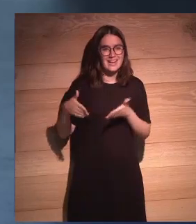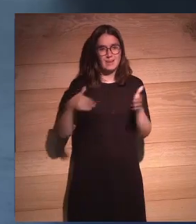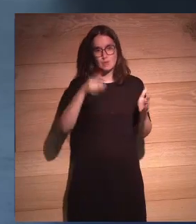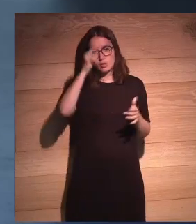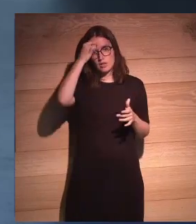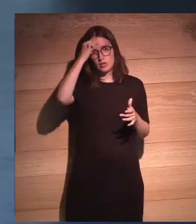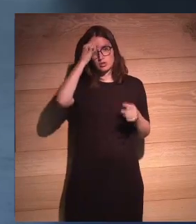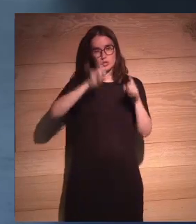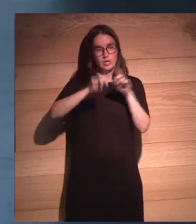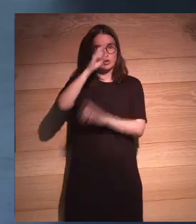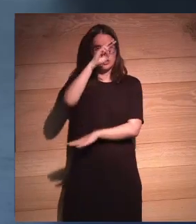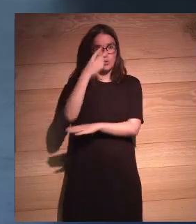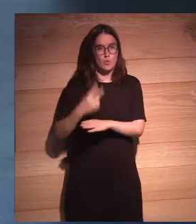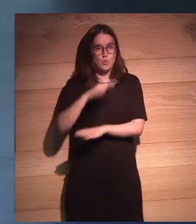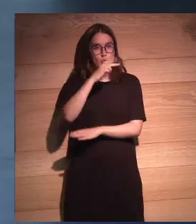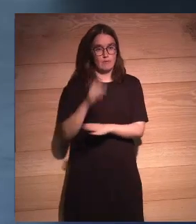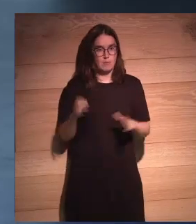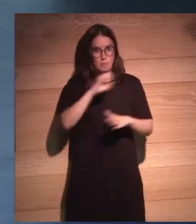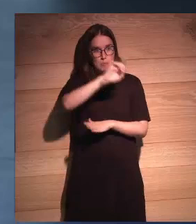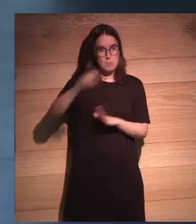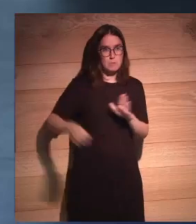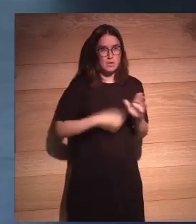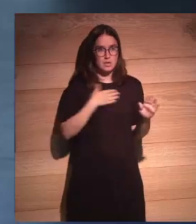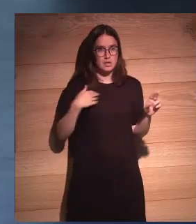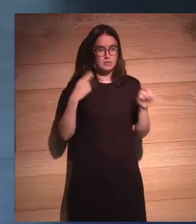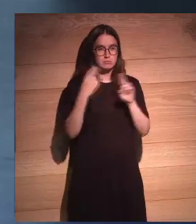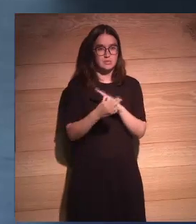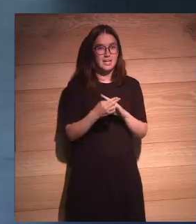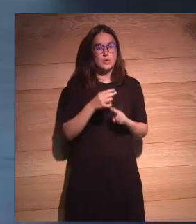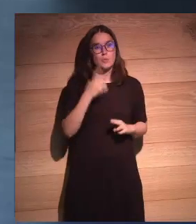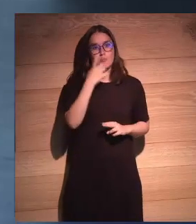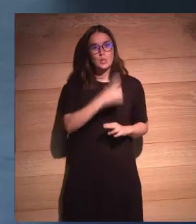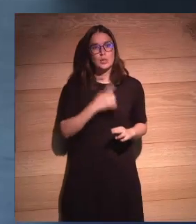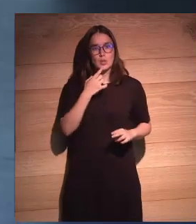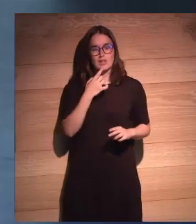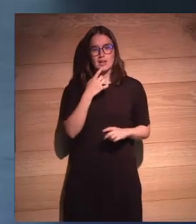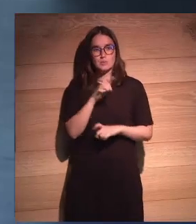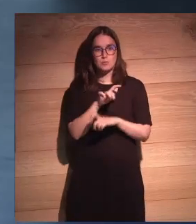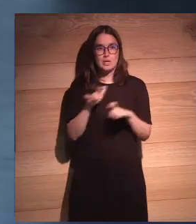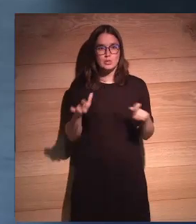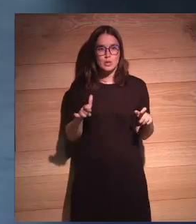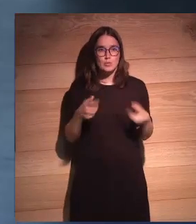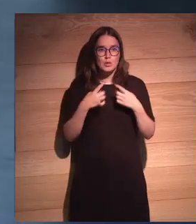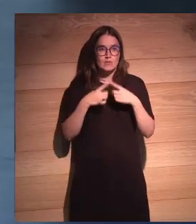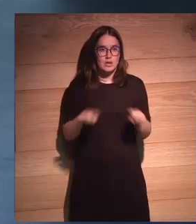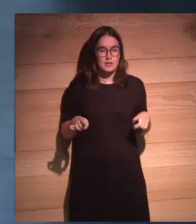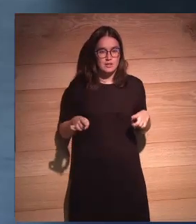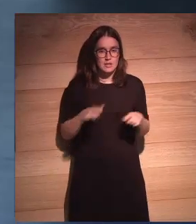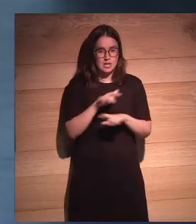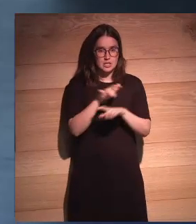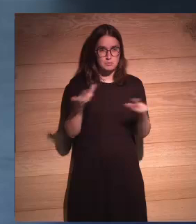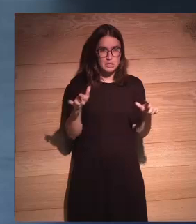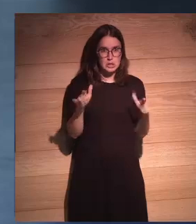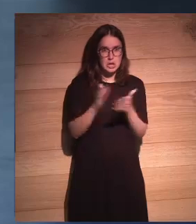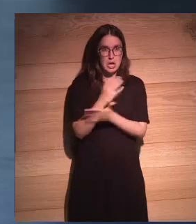Indios, en el norte de Uruguay, allí no va nadie. Quería contestarme un poco. Hay un mito, es decir, la gente no es muy distinta a la gente que está en